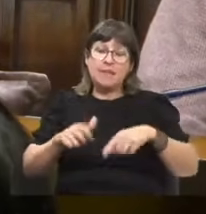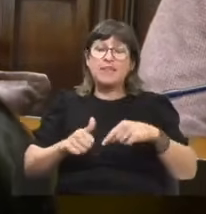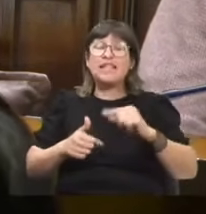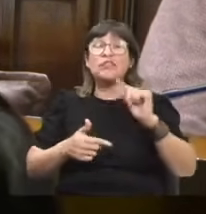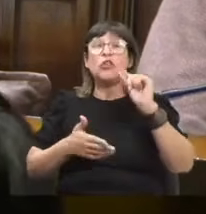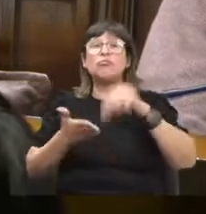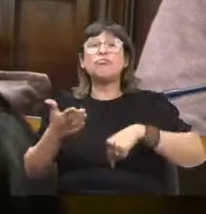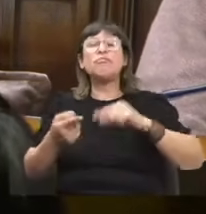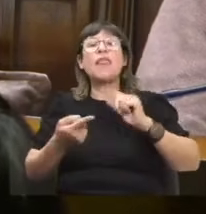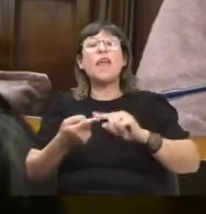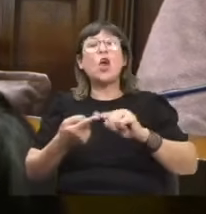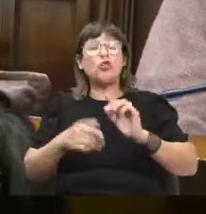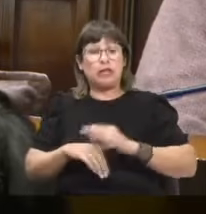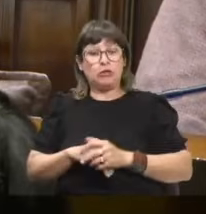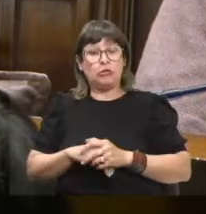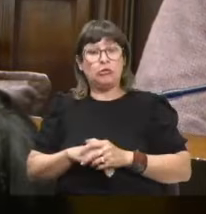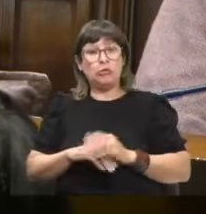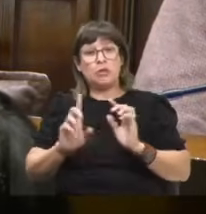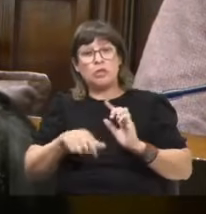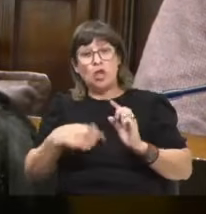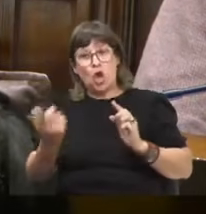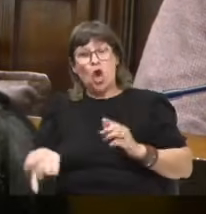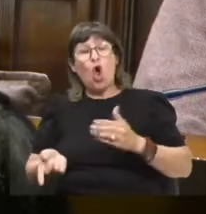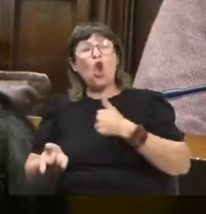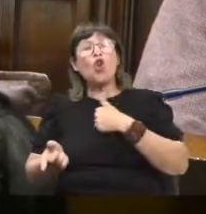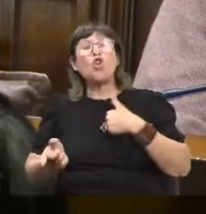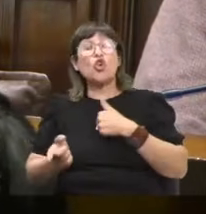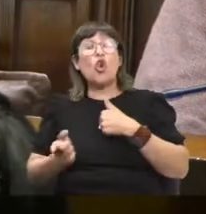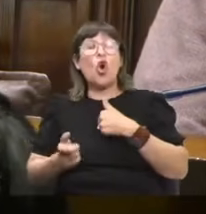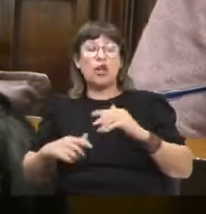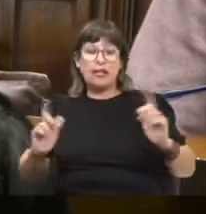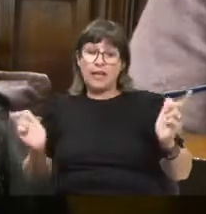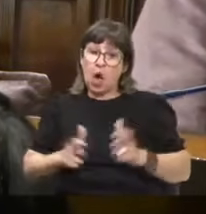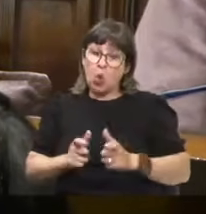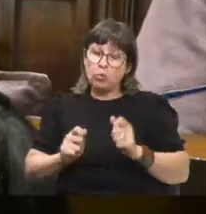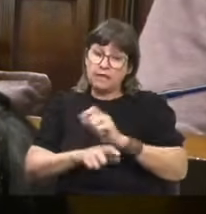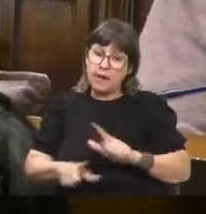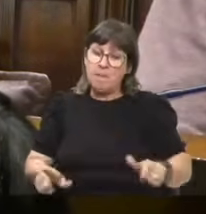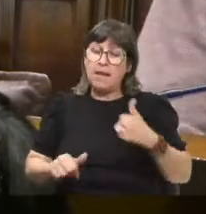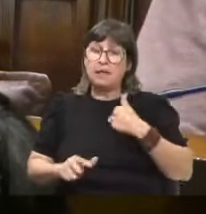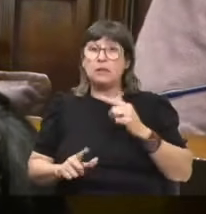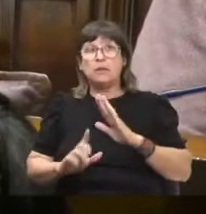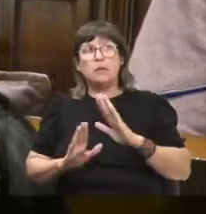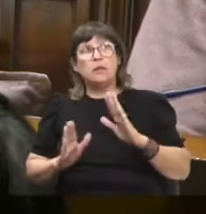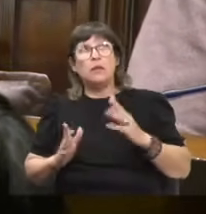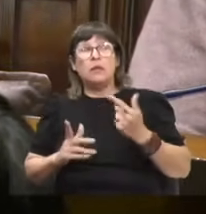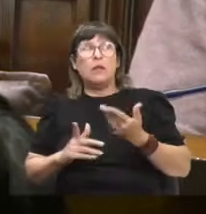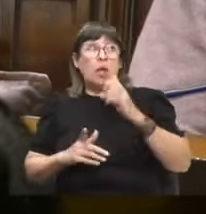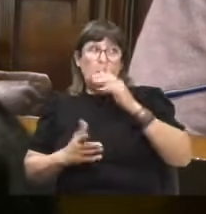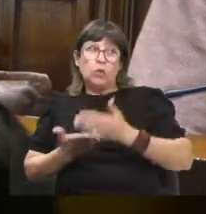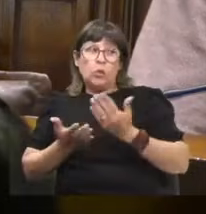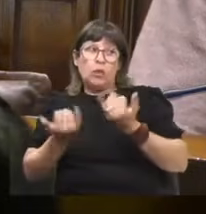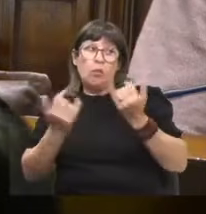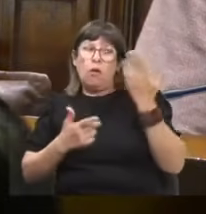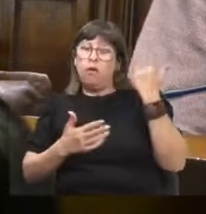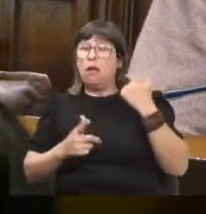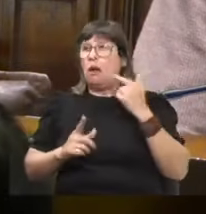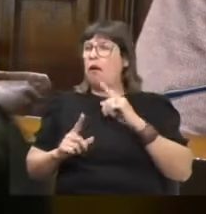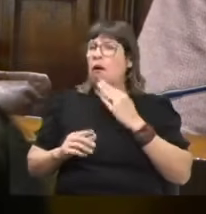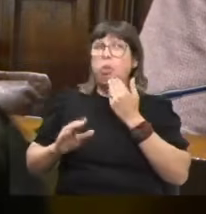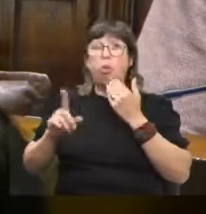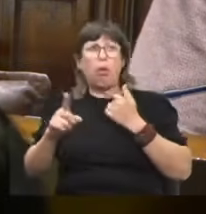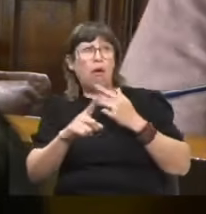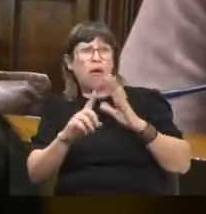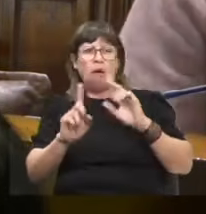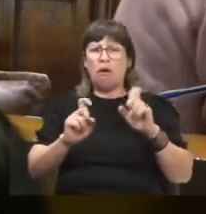contratos. En cuanto al rol de la Junta, que ha estado tan cuestionado en los últimos días, más allá del contenido